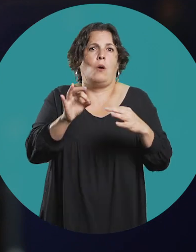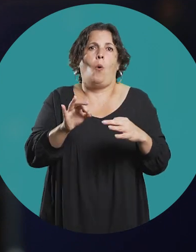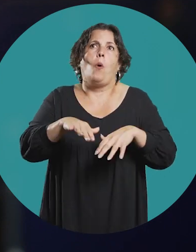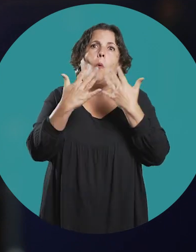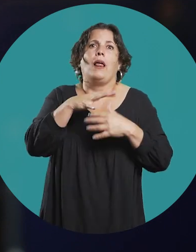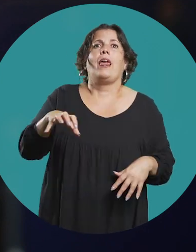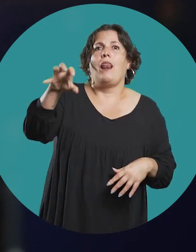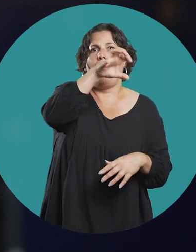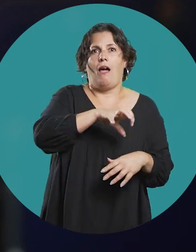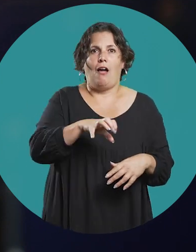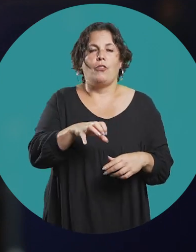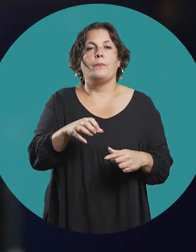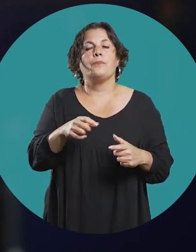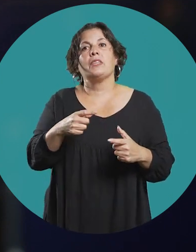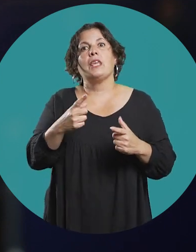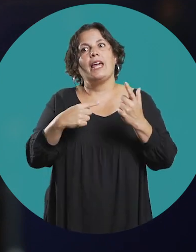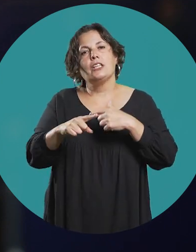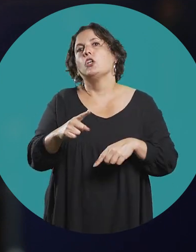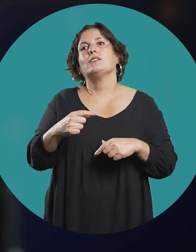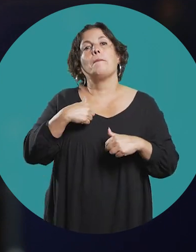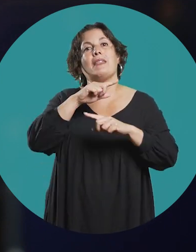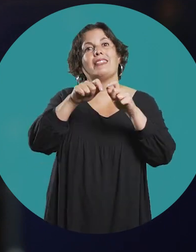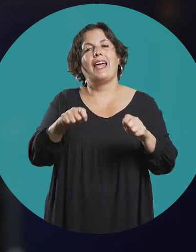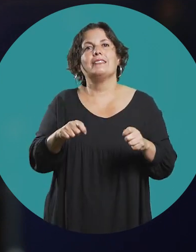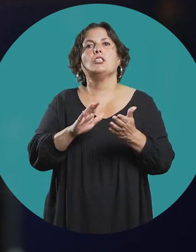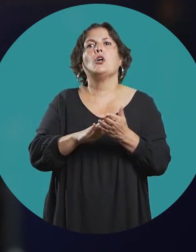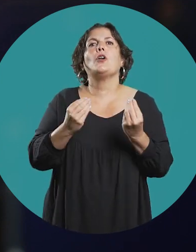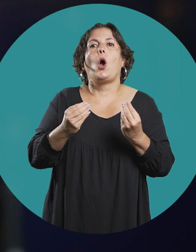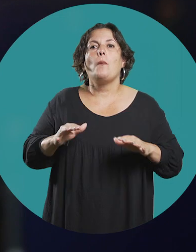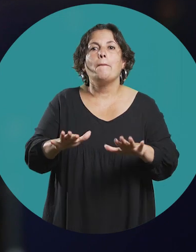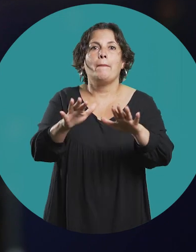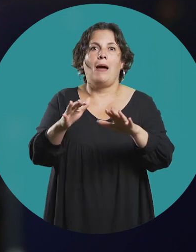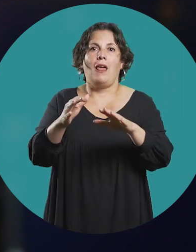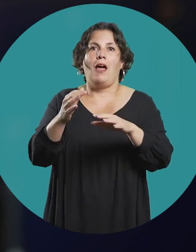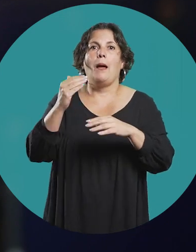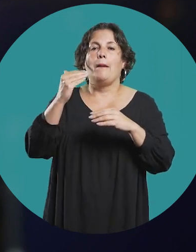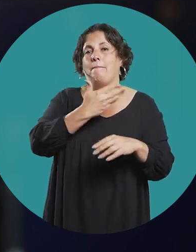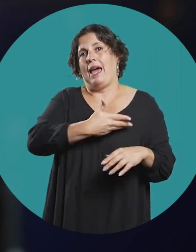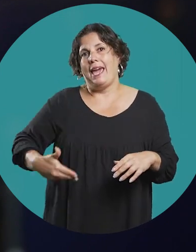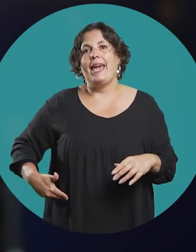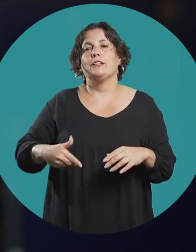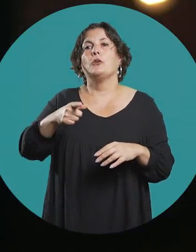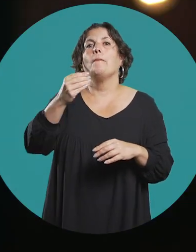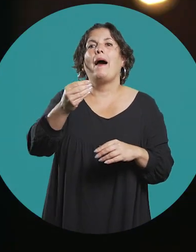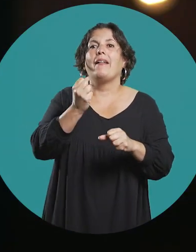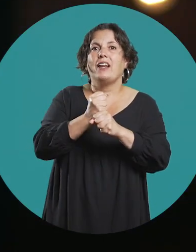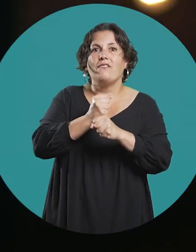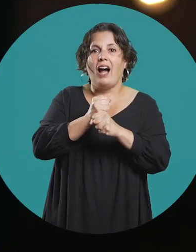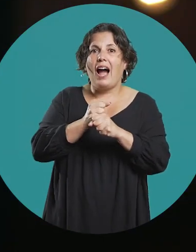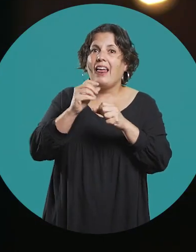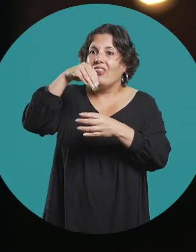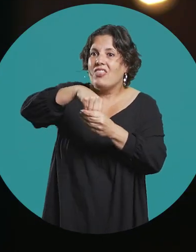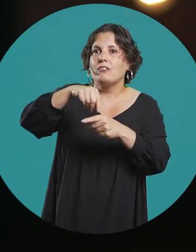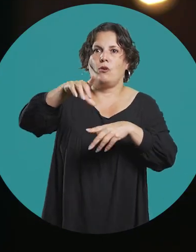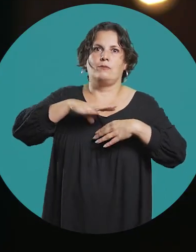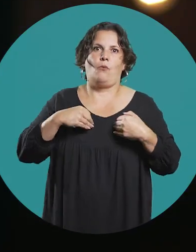lados. Y entonces mi tesis fue sobre, bueno, cómo preparar maestros, de los que se formaban para ser maestros, para trabajar en estas